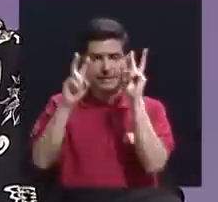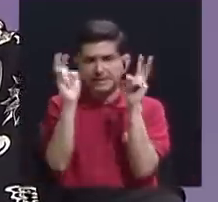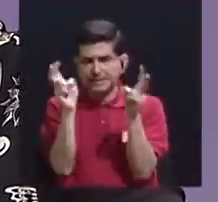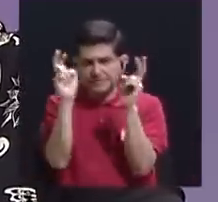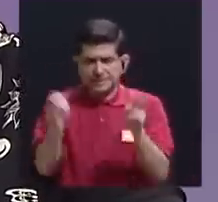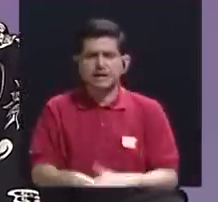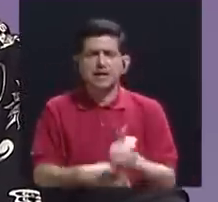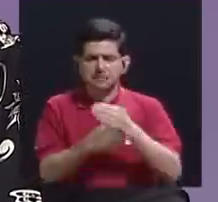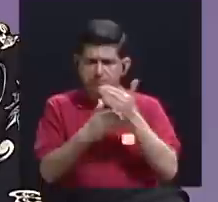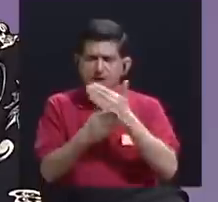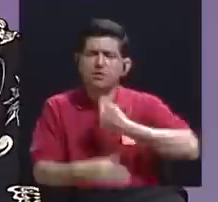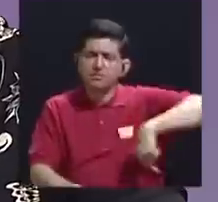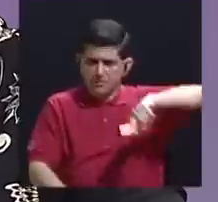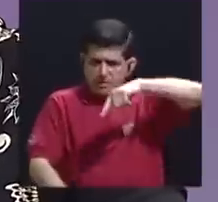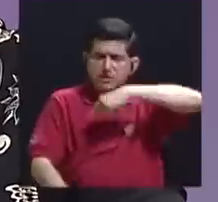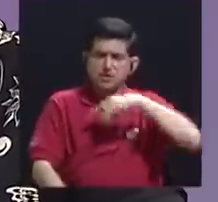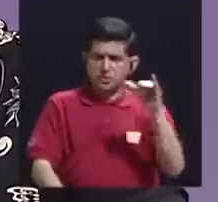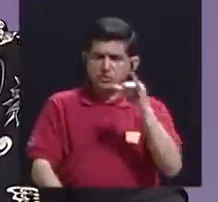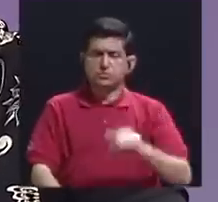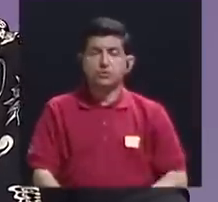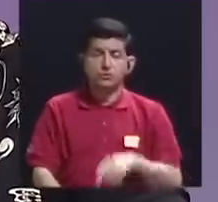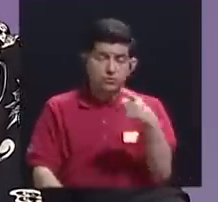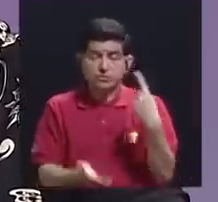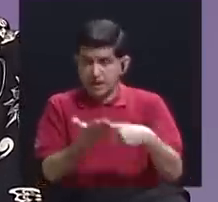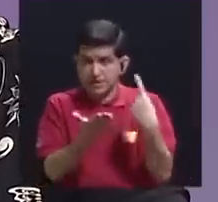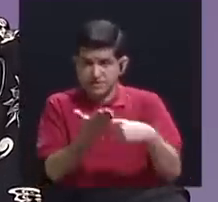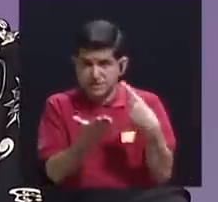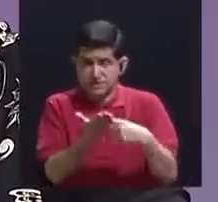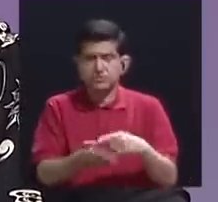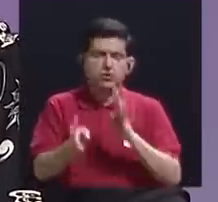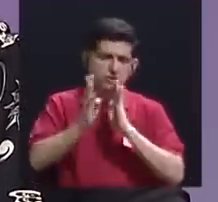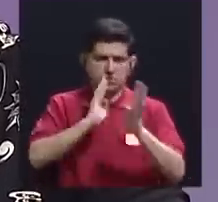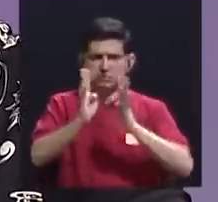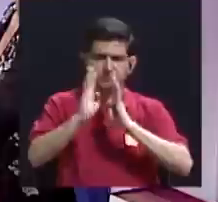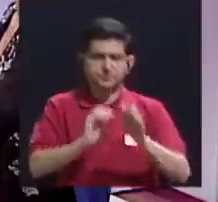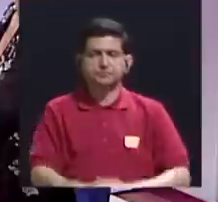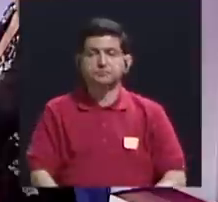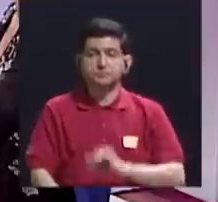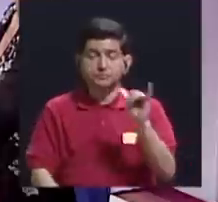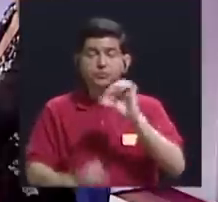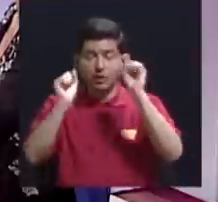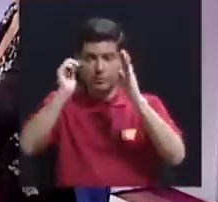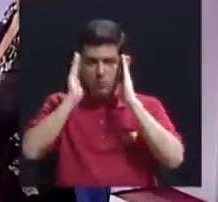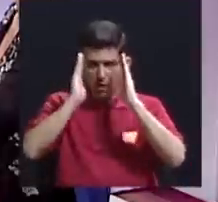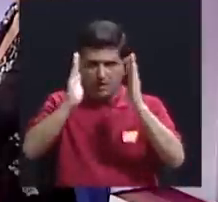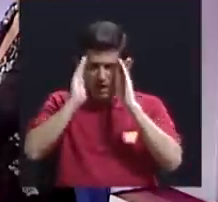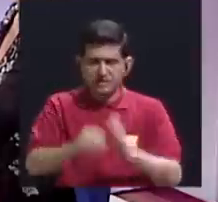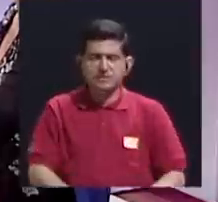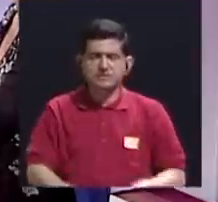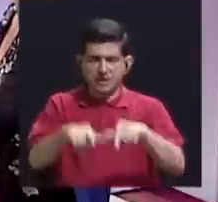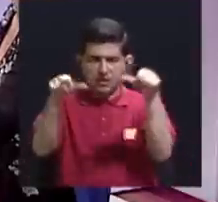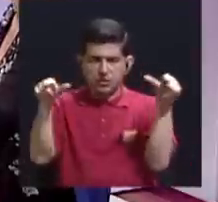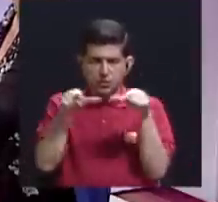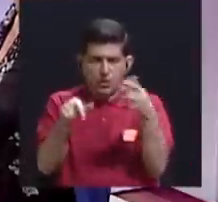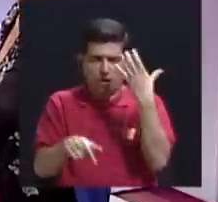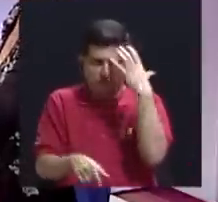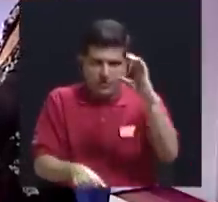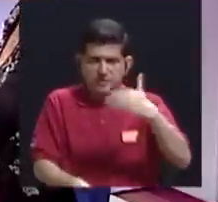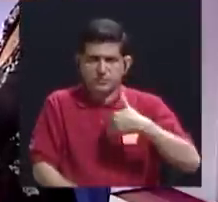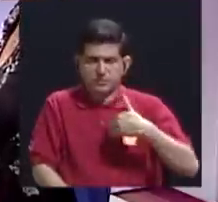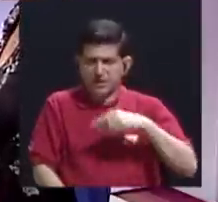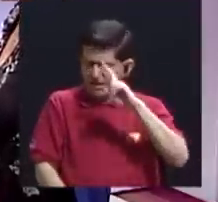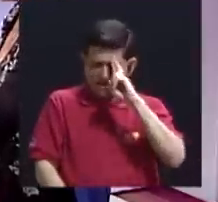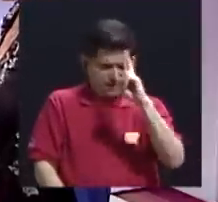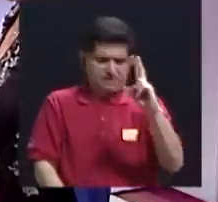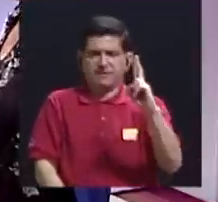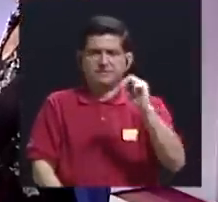tema comparta con nosotras esta discusión esta conversación también puede seguirnos a través de nuestra página de facebook y